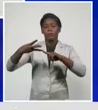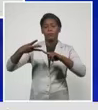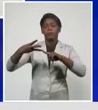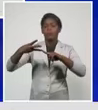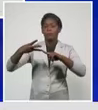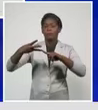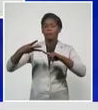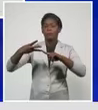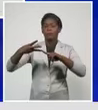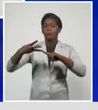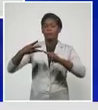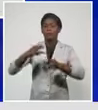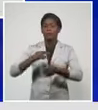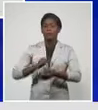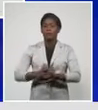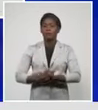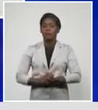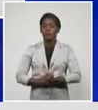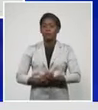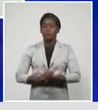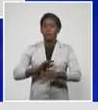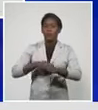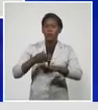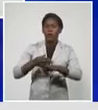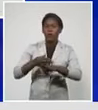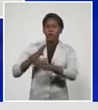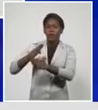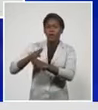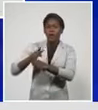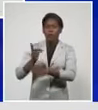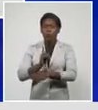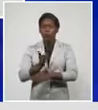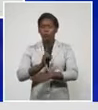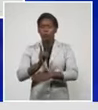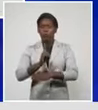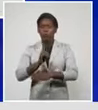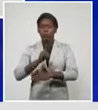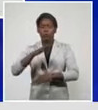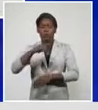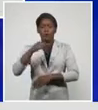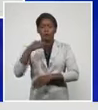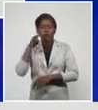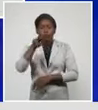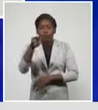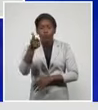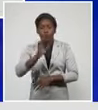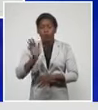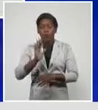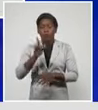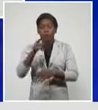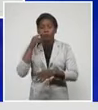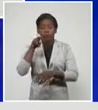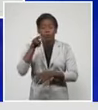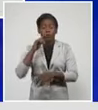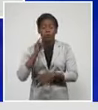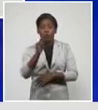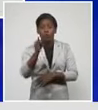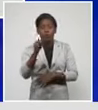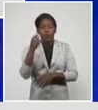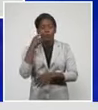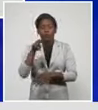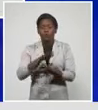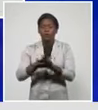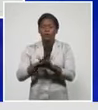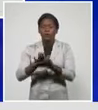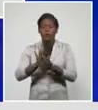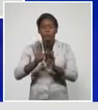Santiago. no, después de Pinar. Pepe, tú ves menos que yo. No, es que estamos un poco alejados de los